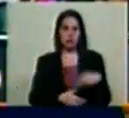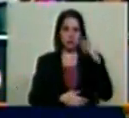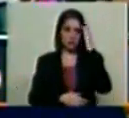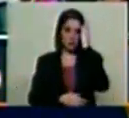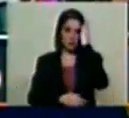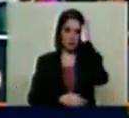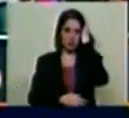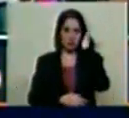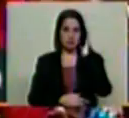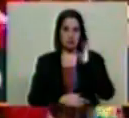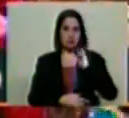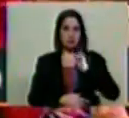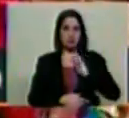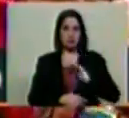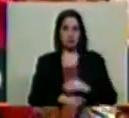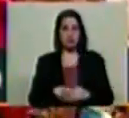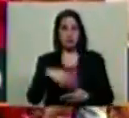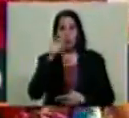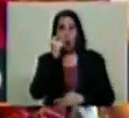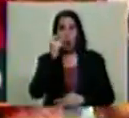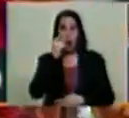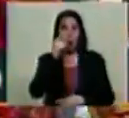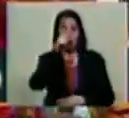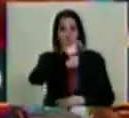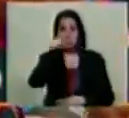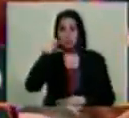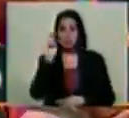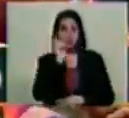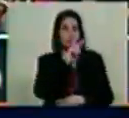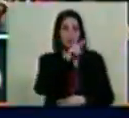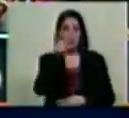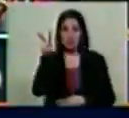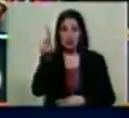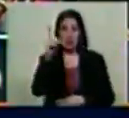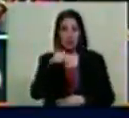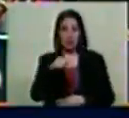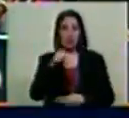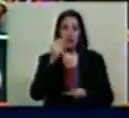y hombres que están infiltrados por allá también.